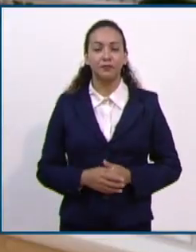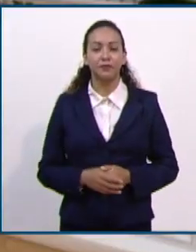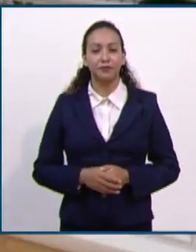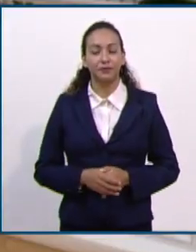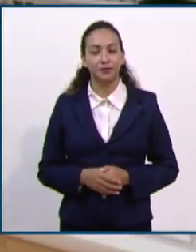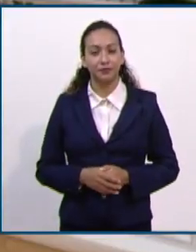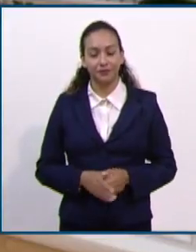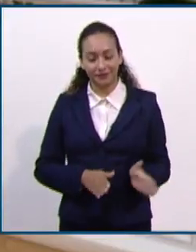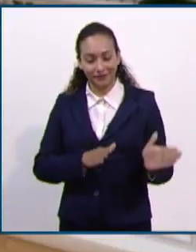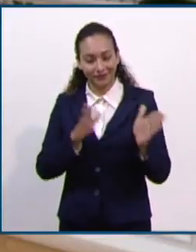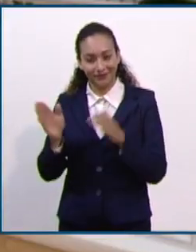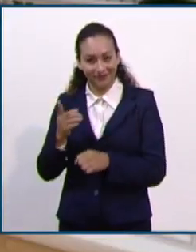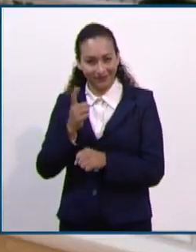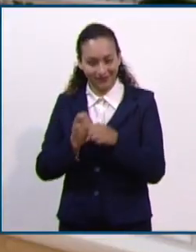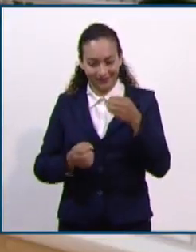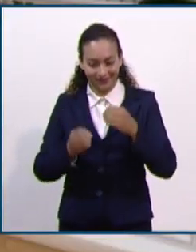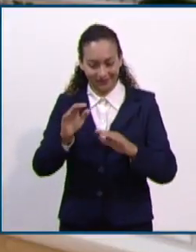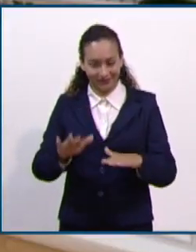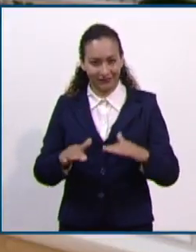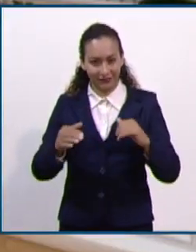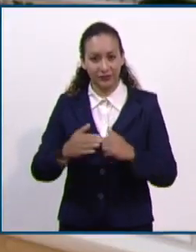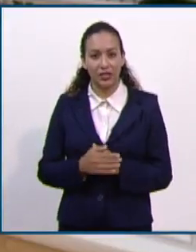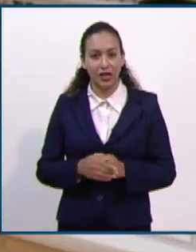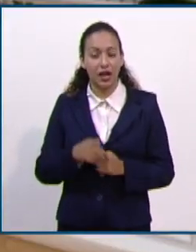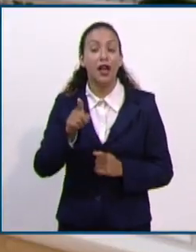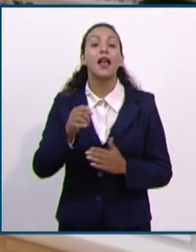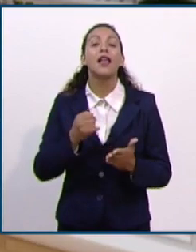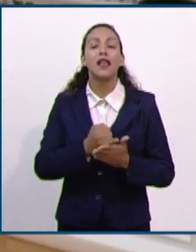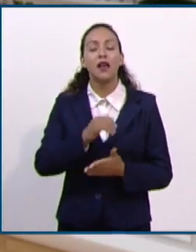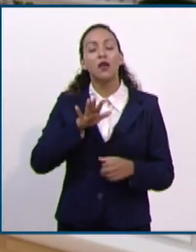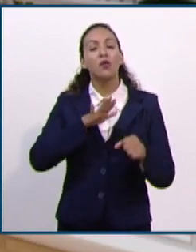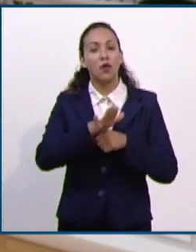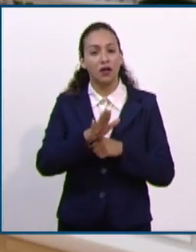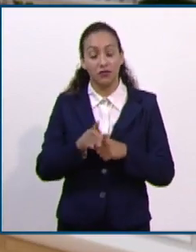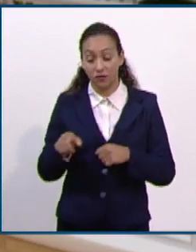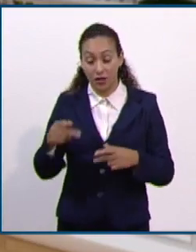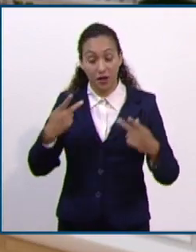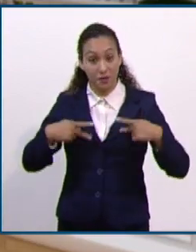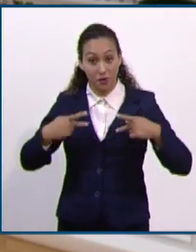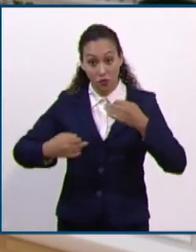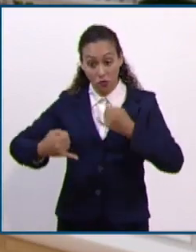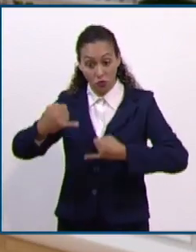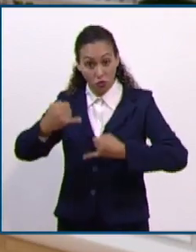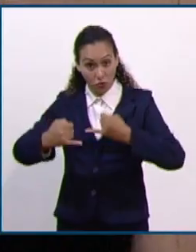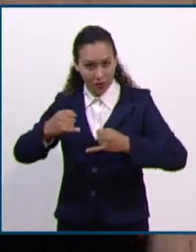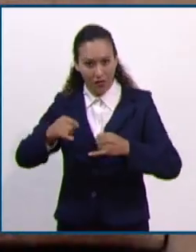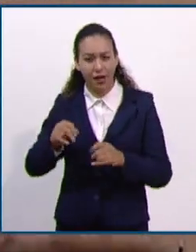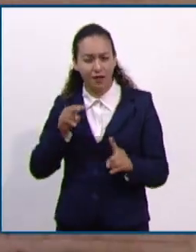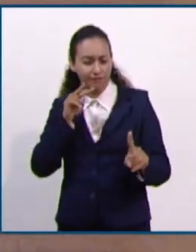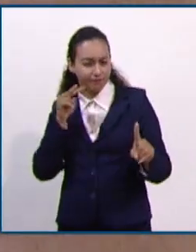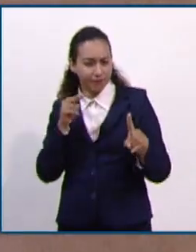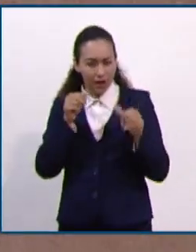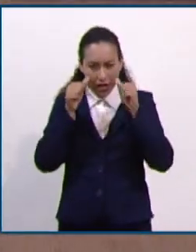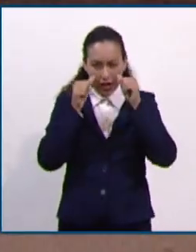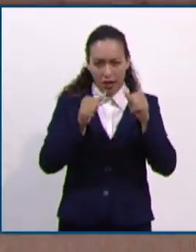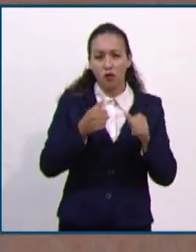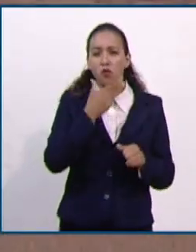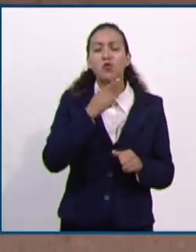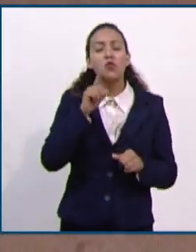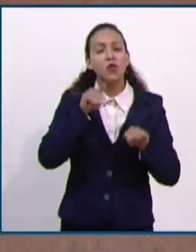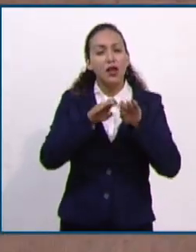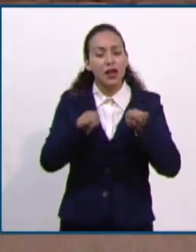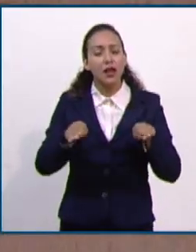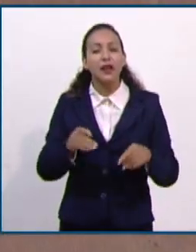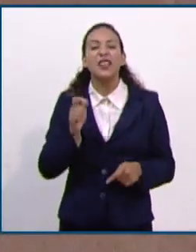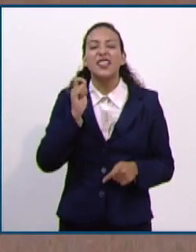Por su parte, la primera sala de la Corte determinó que el deber de juzgar con perspectiva de género implica, entre otras cuestiones, que